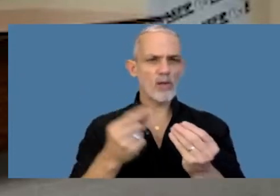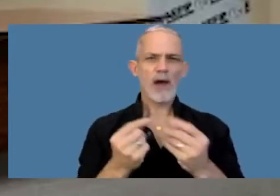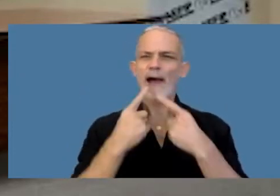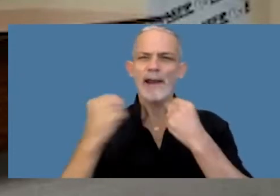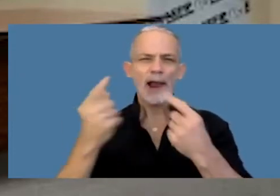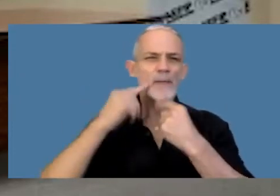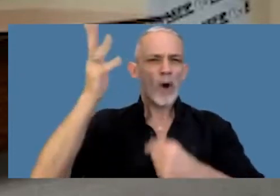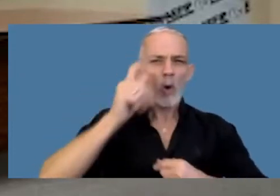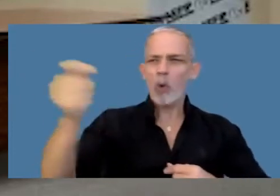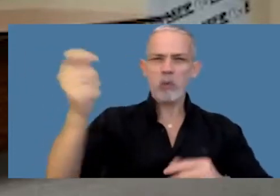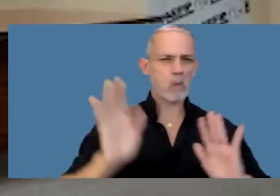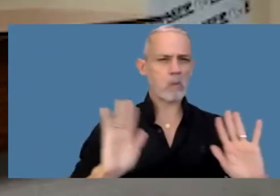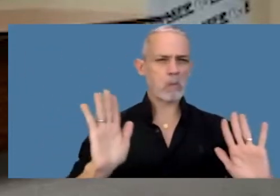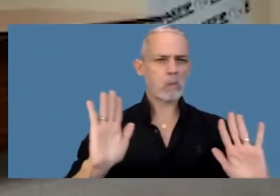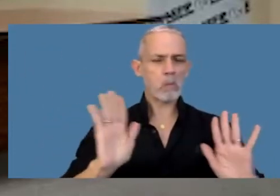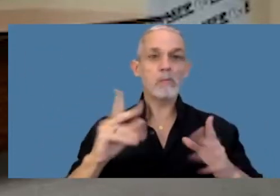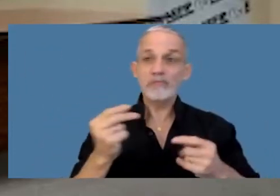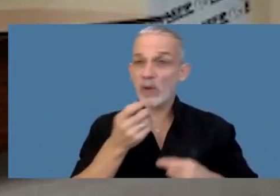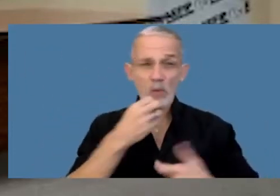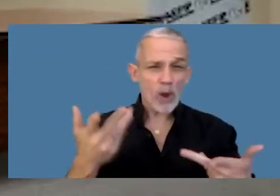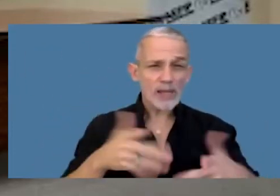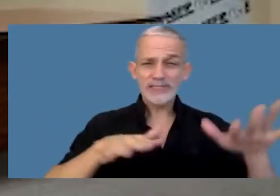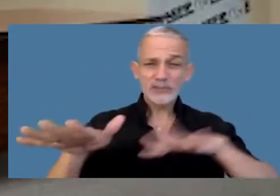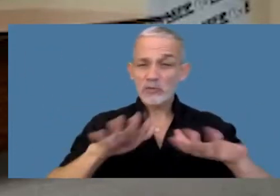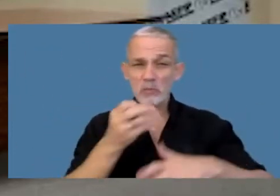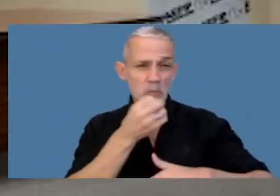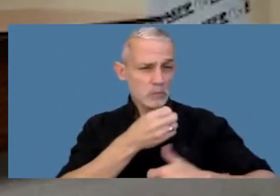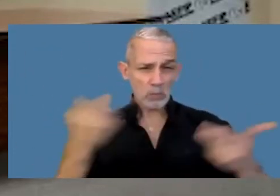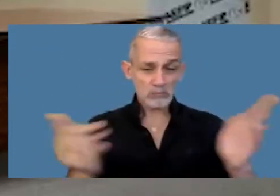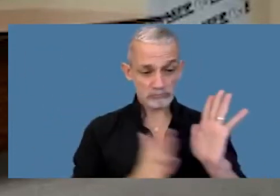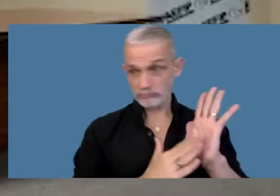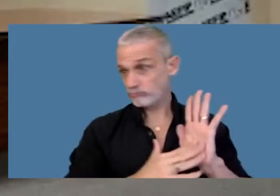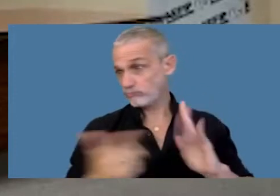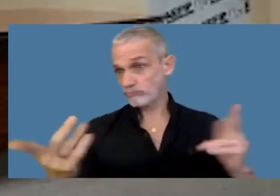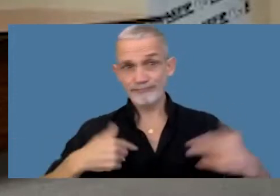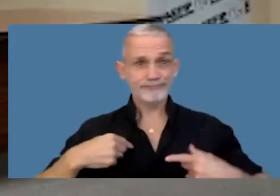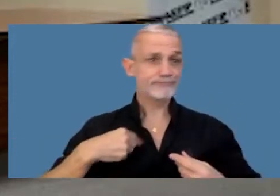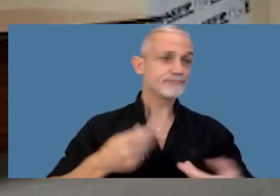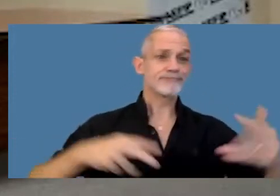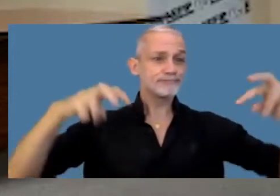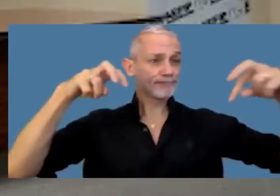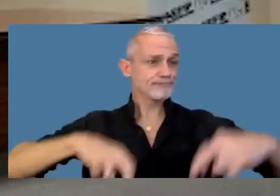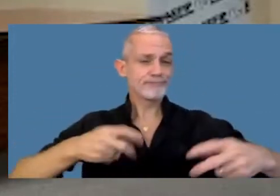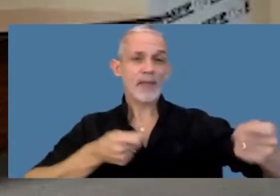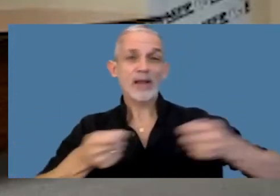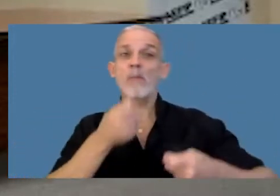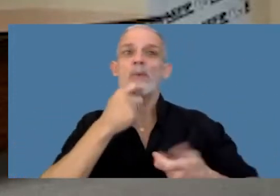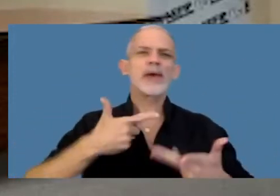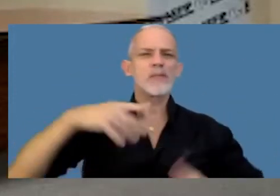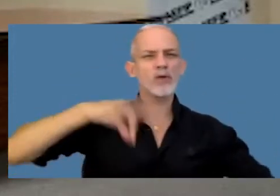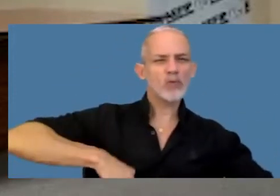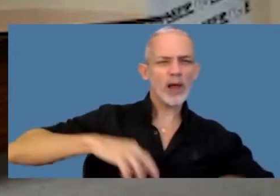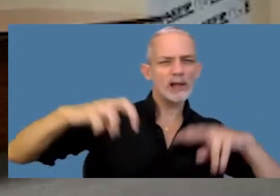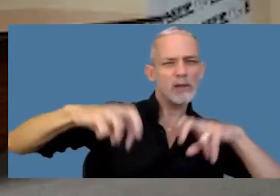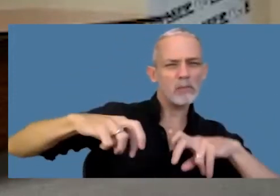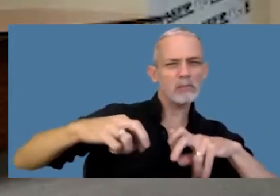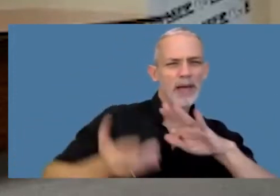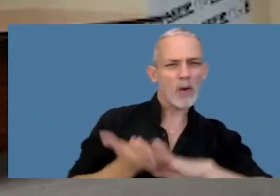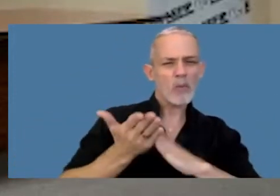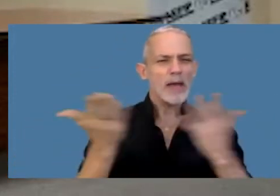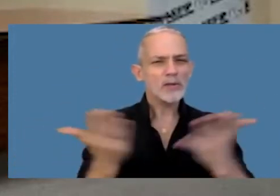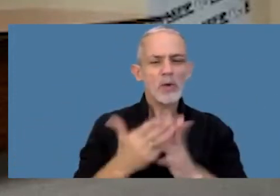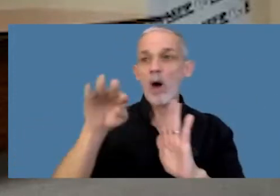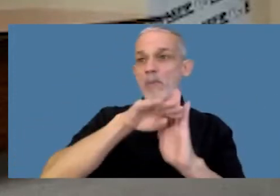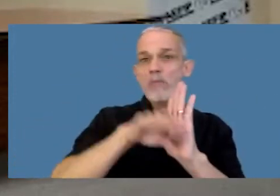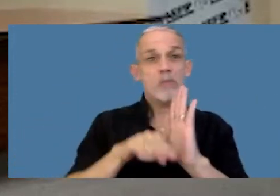judicial. Es en cualquier situación en la que uno se siente a negociar, por ejemplo, paritaria, esté negociando condiciones